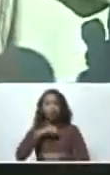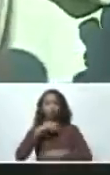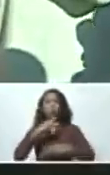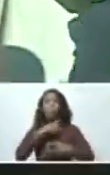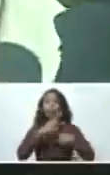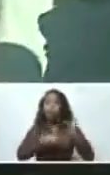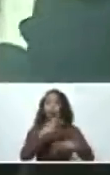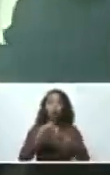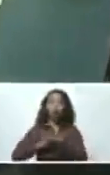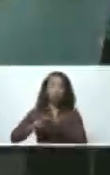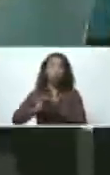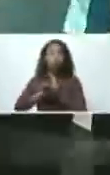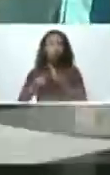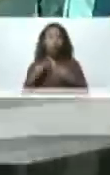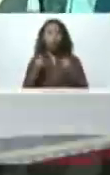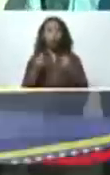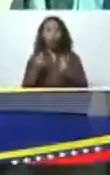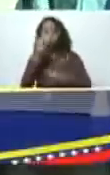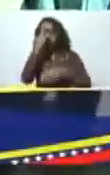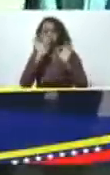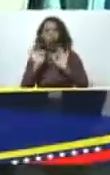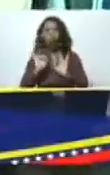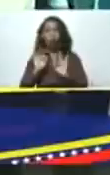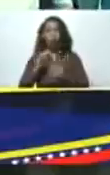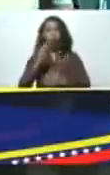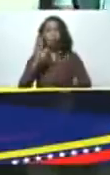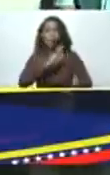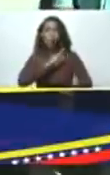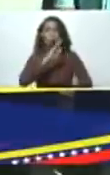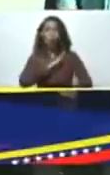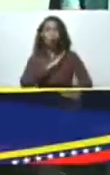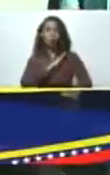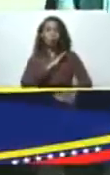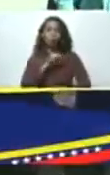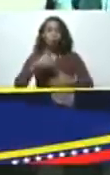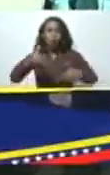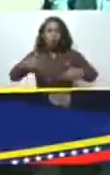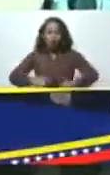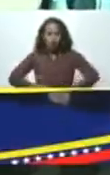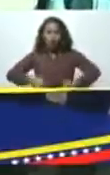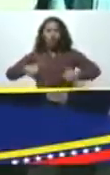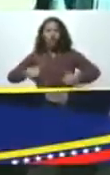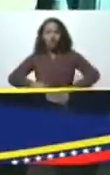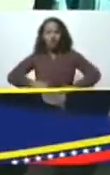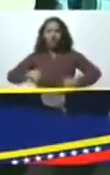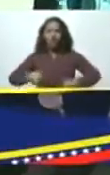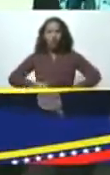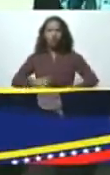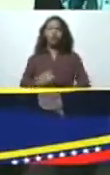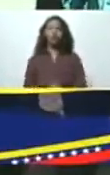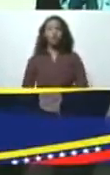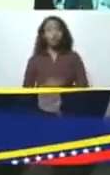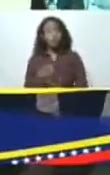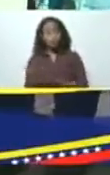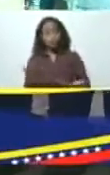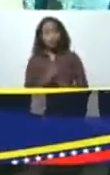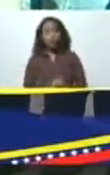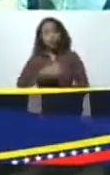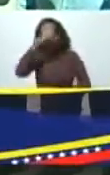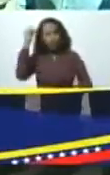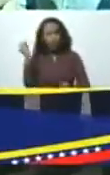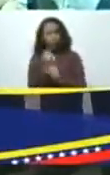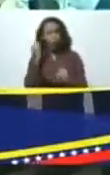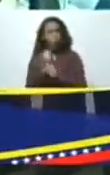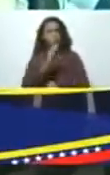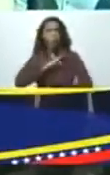recuperación económica. Sin duda alguna, presidente. Con pulmón propio, con esfuerzo propio, ¿no? Con trabajo